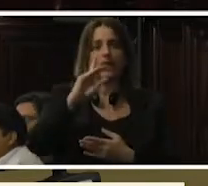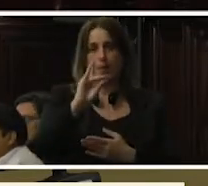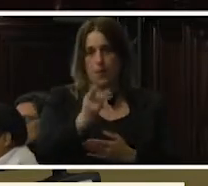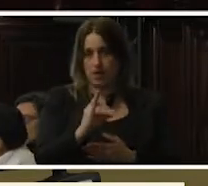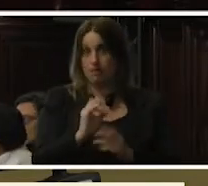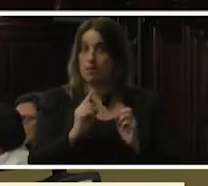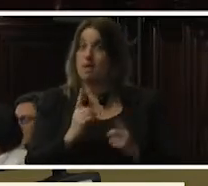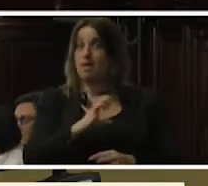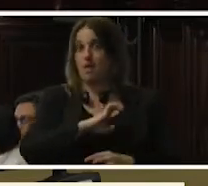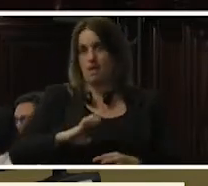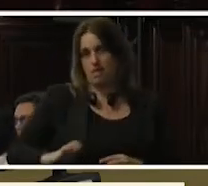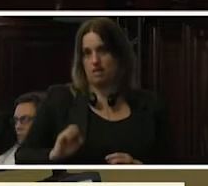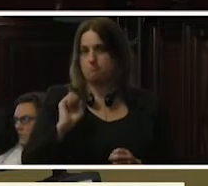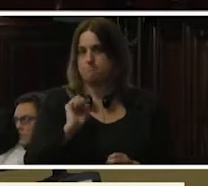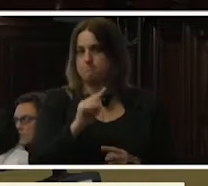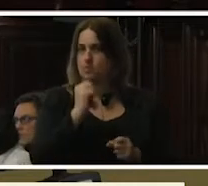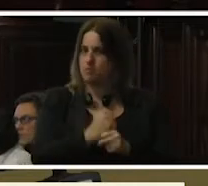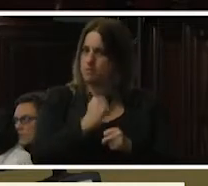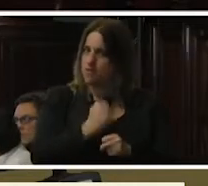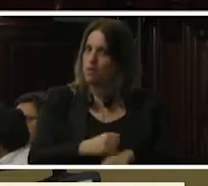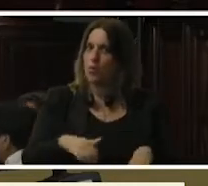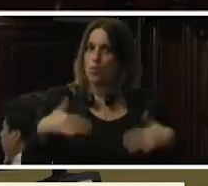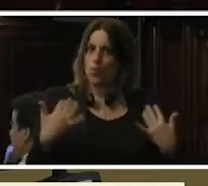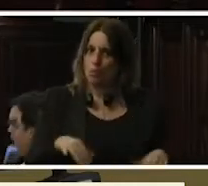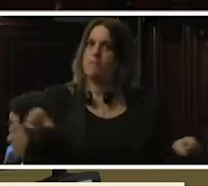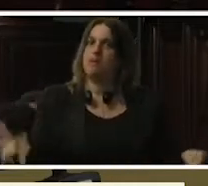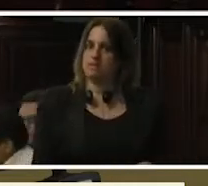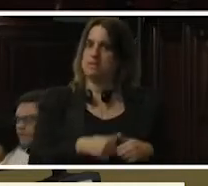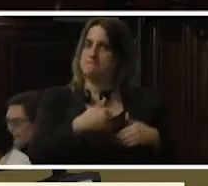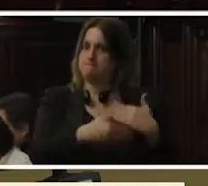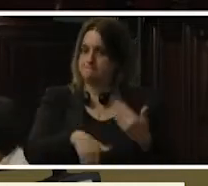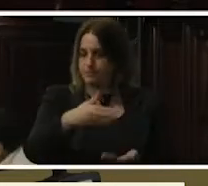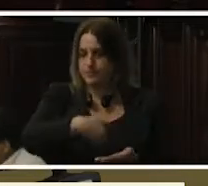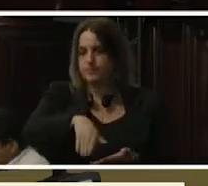Estado tienen un arduo trabajo que desarrollar. A continuación, Colombia.